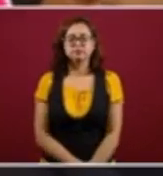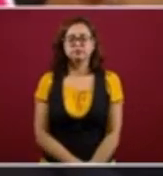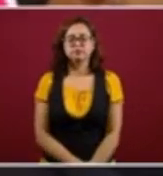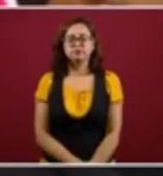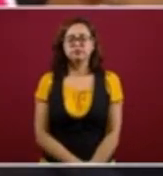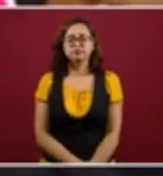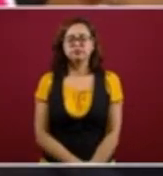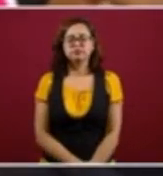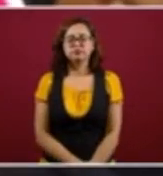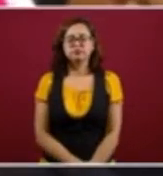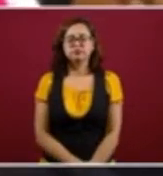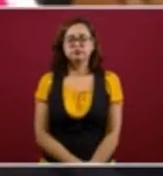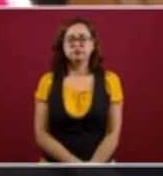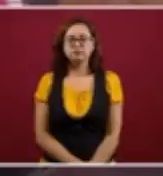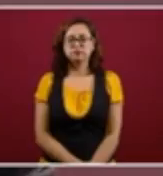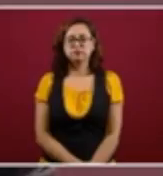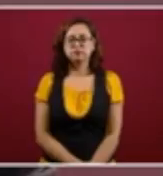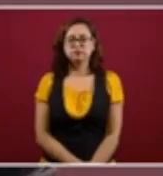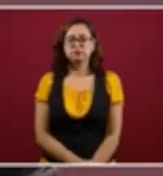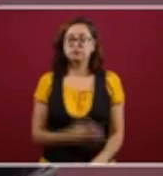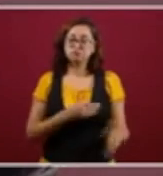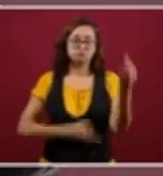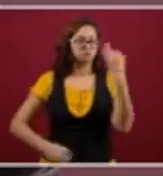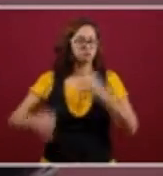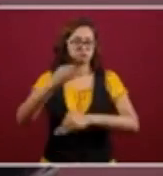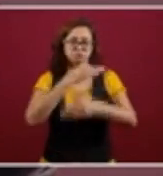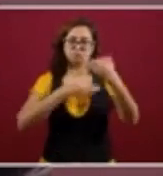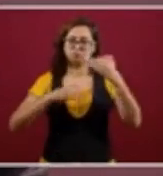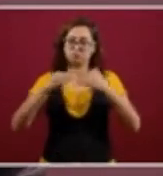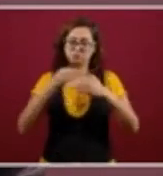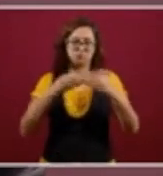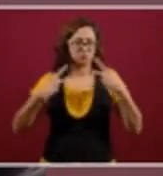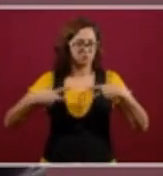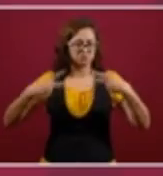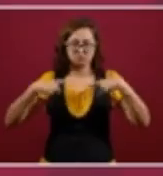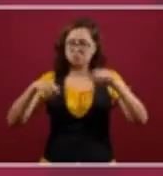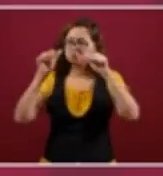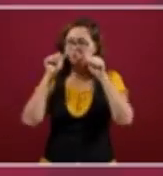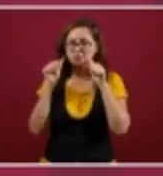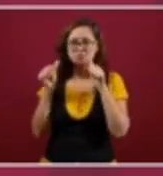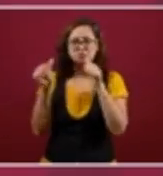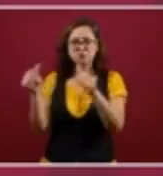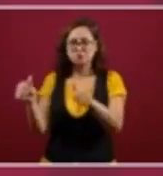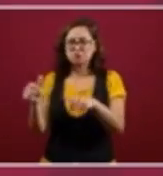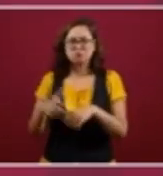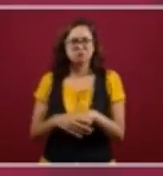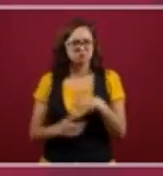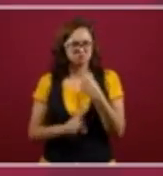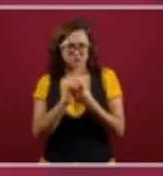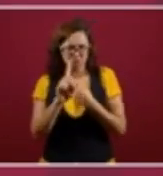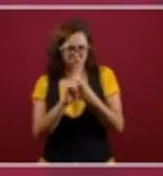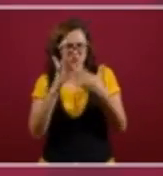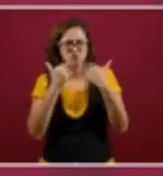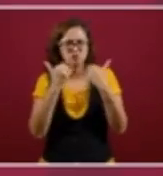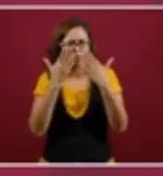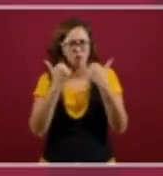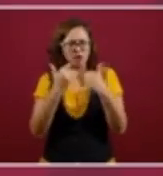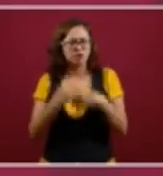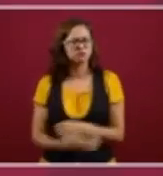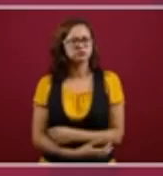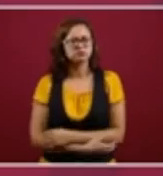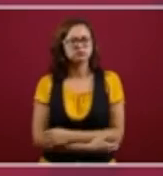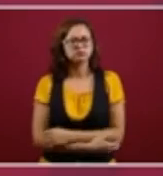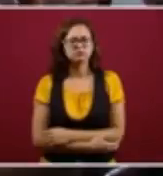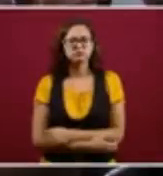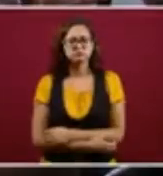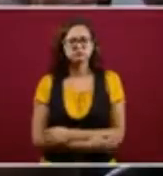Todos van a ser atendidos, van a seguir siendo atendidos, no van a tener ningún problema. Es